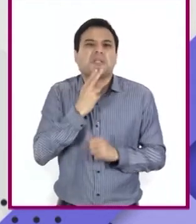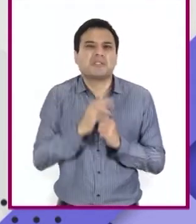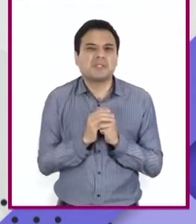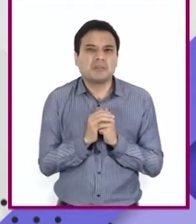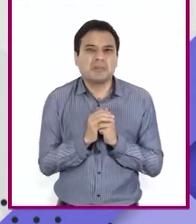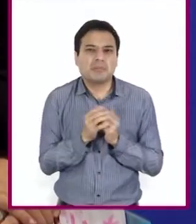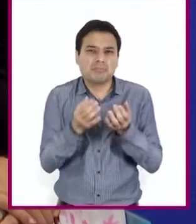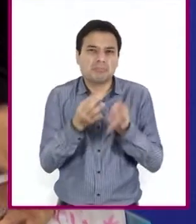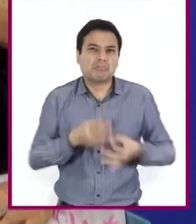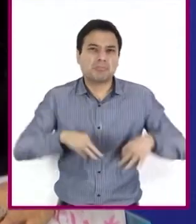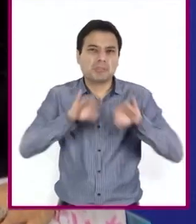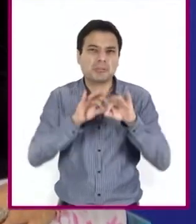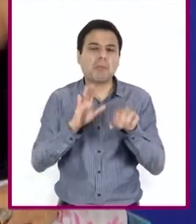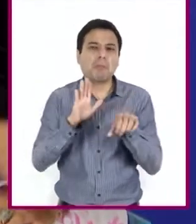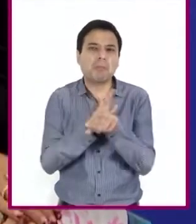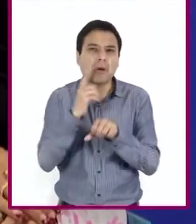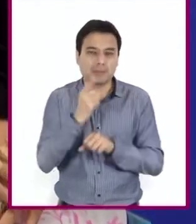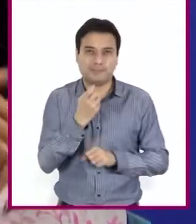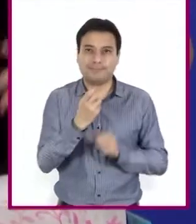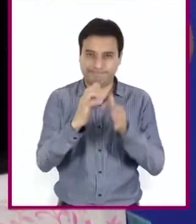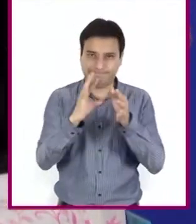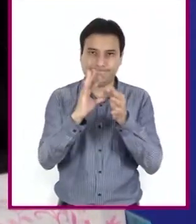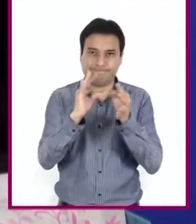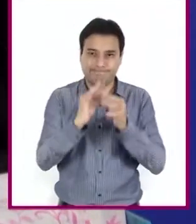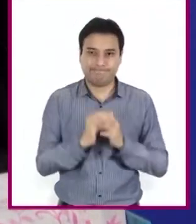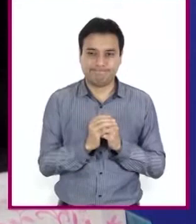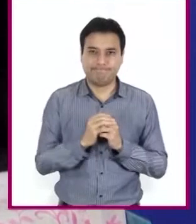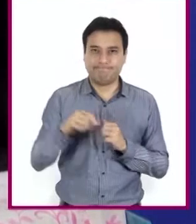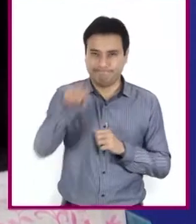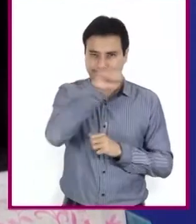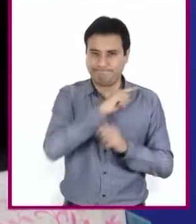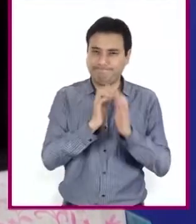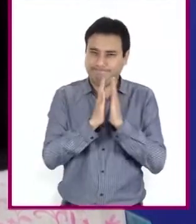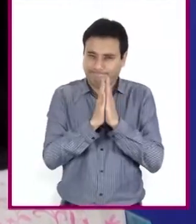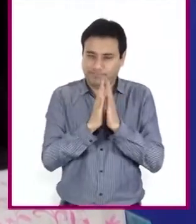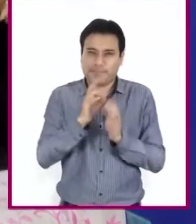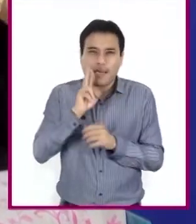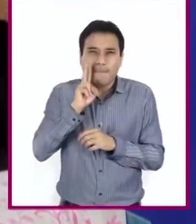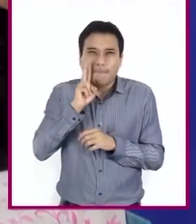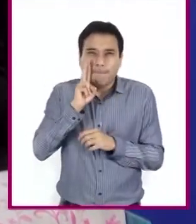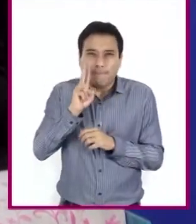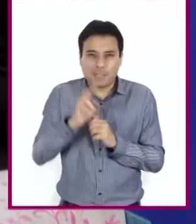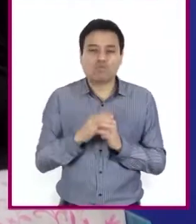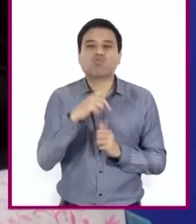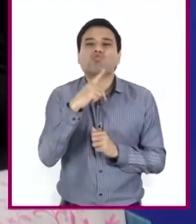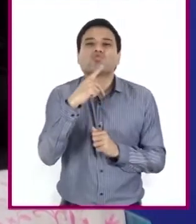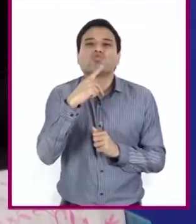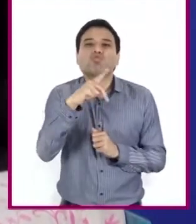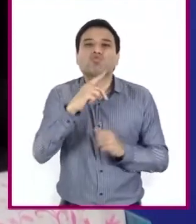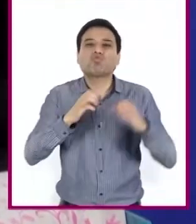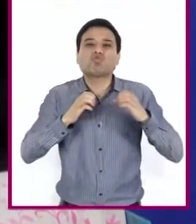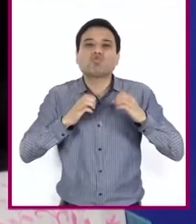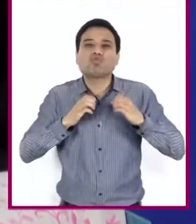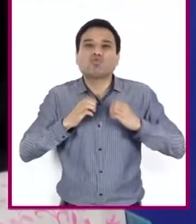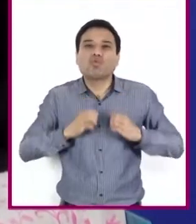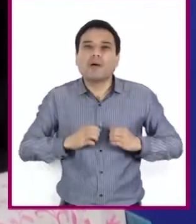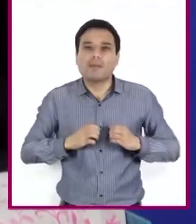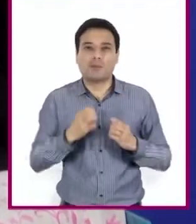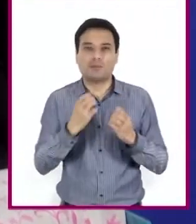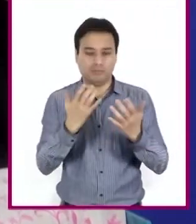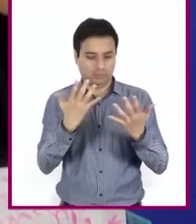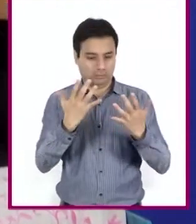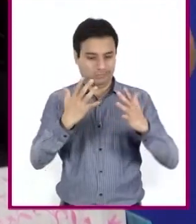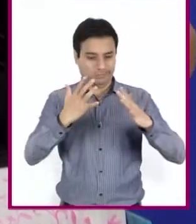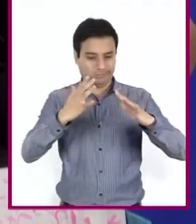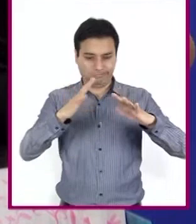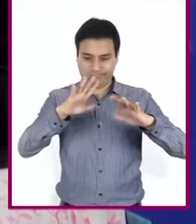cuerpo. Les invitamos a observar por unos segundos su cuerpo. ¿Se pueden dar cuenta